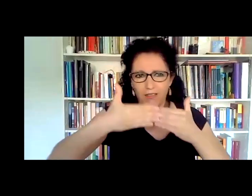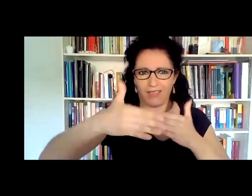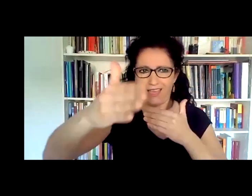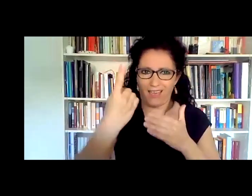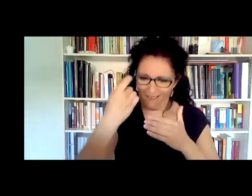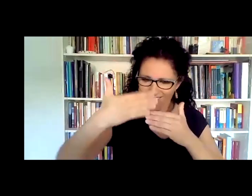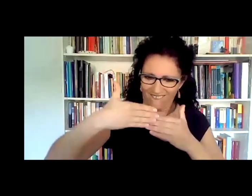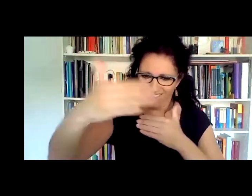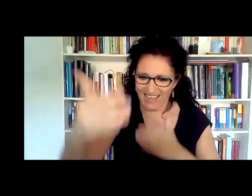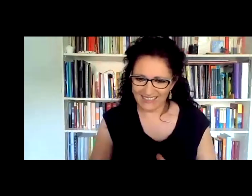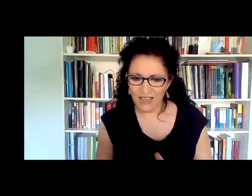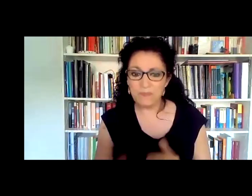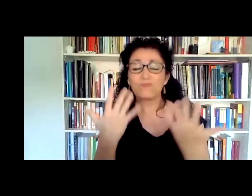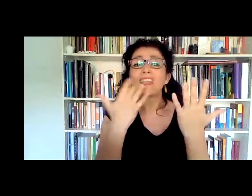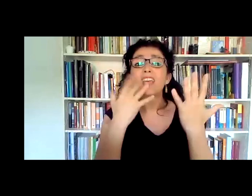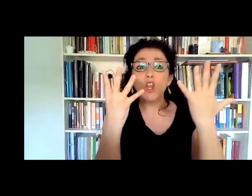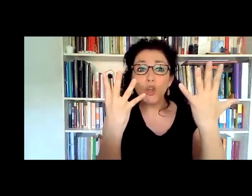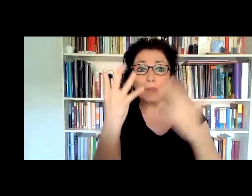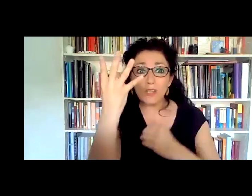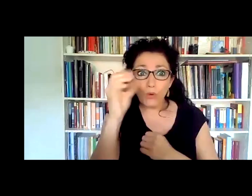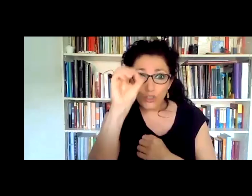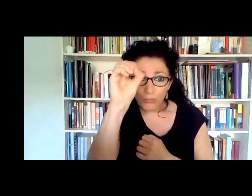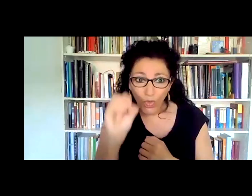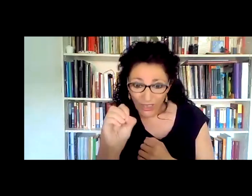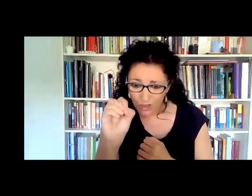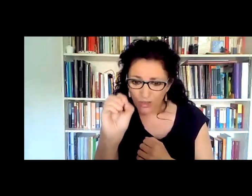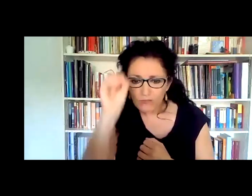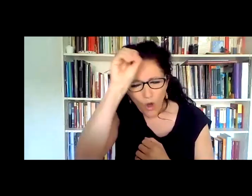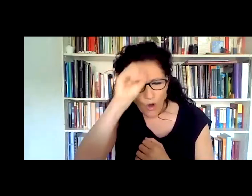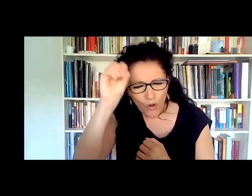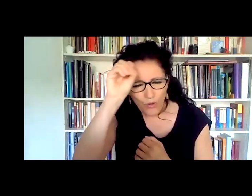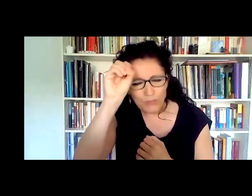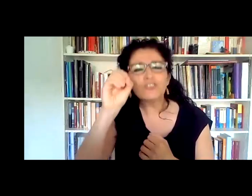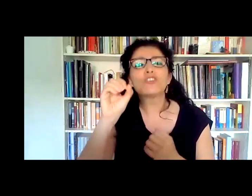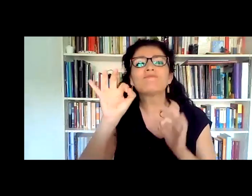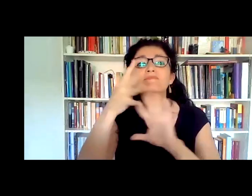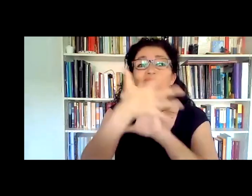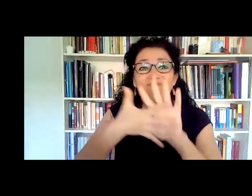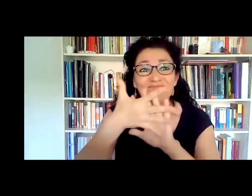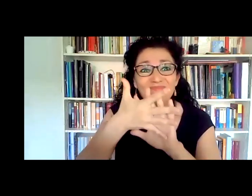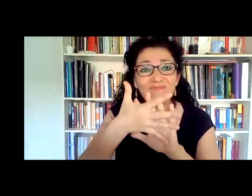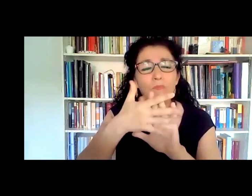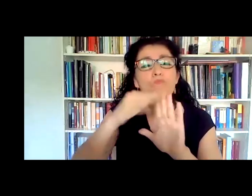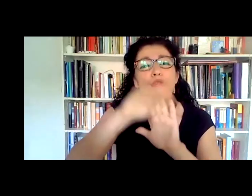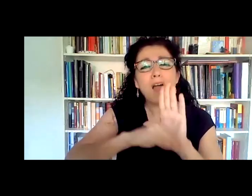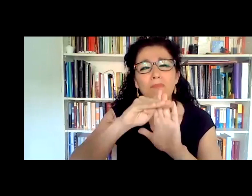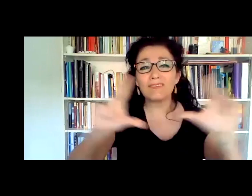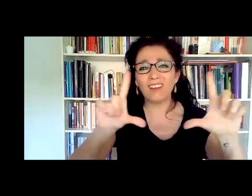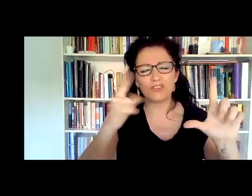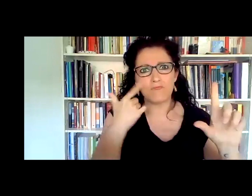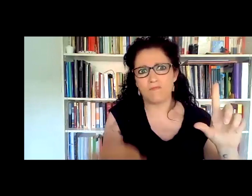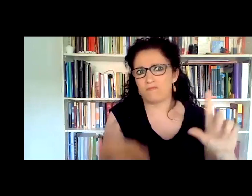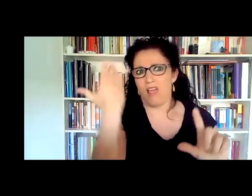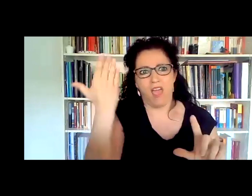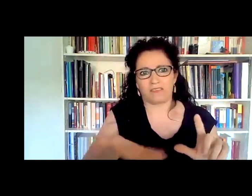tanto a nivel cuantitativo como cualitativo, de la lengua de signos en este ámbito, pero todavía se hace necesario